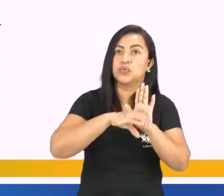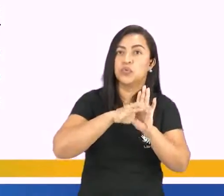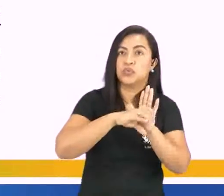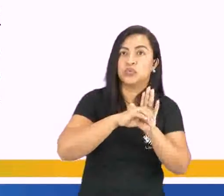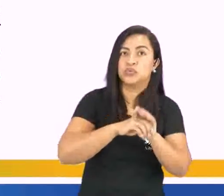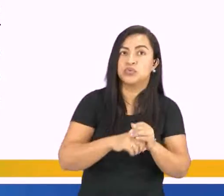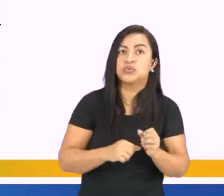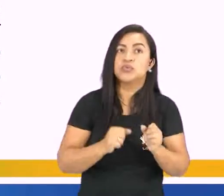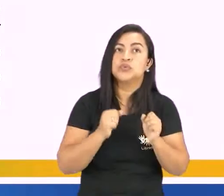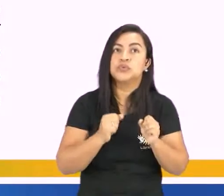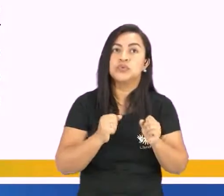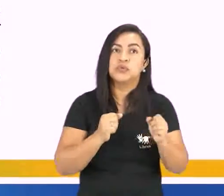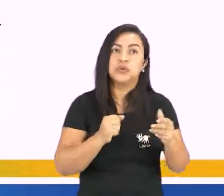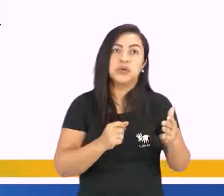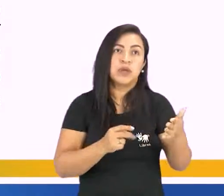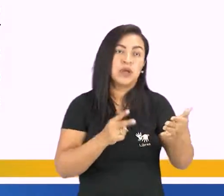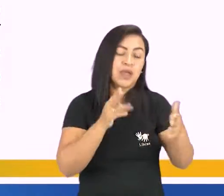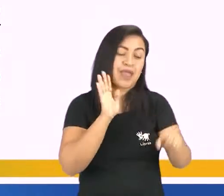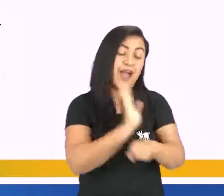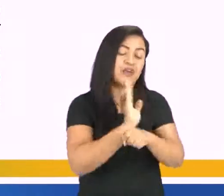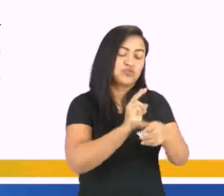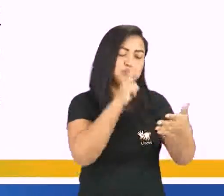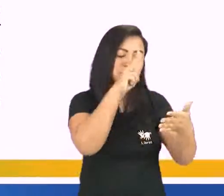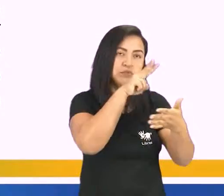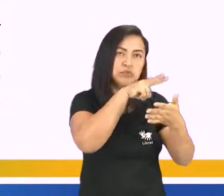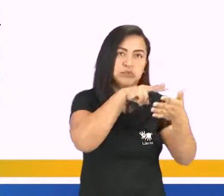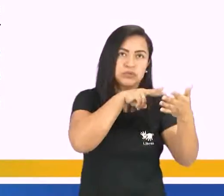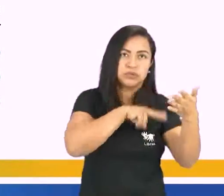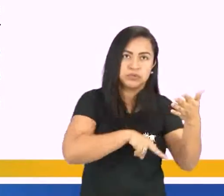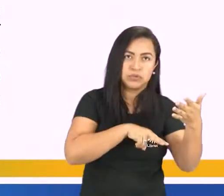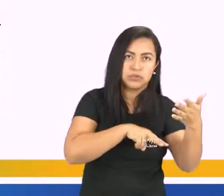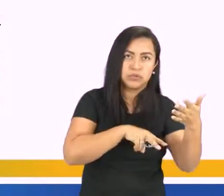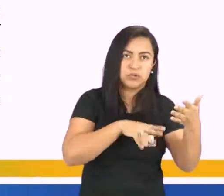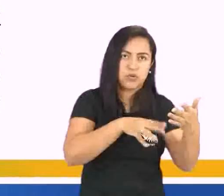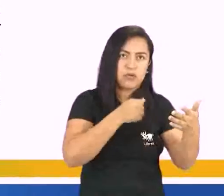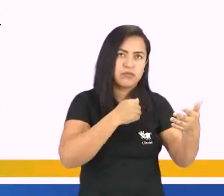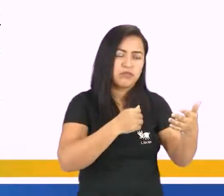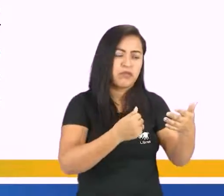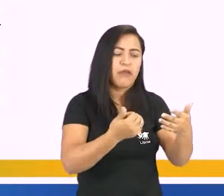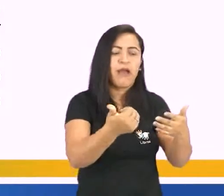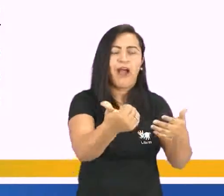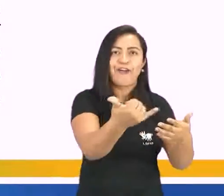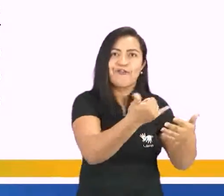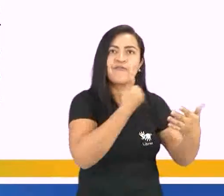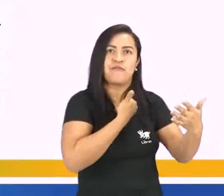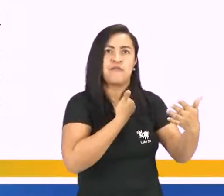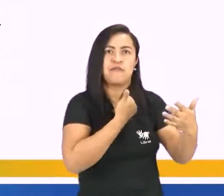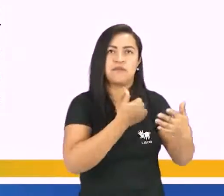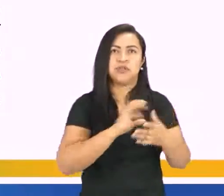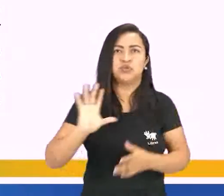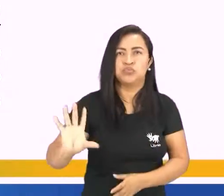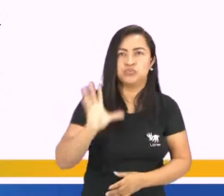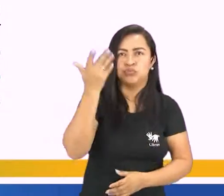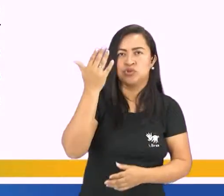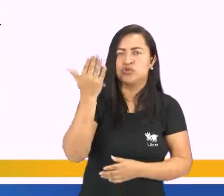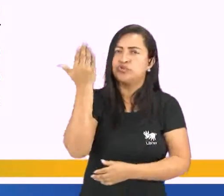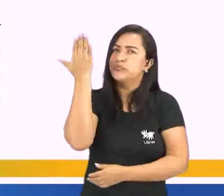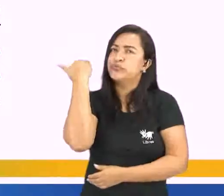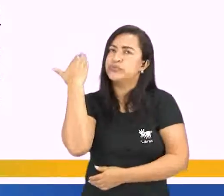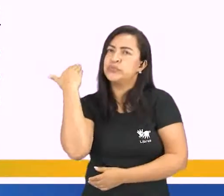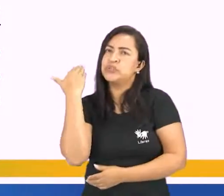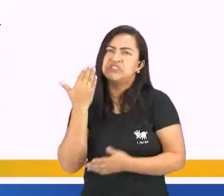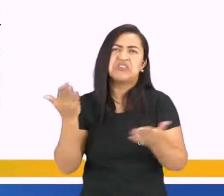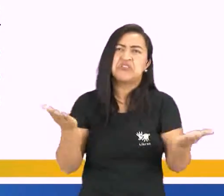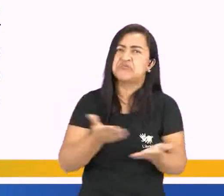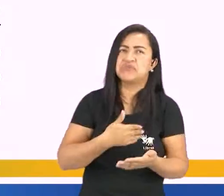lector obtener información sobre un acontecimiento actual o pasado ou qualquer outro assunto,